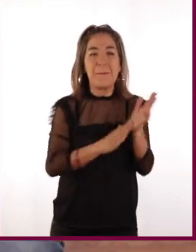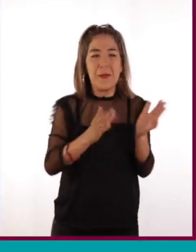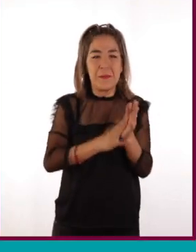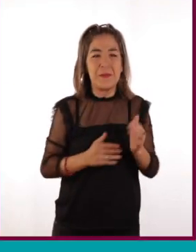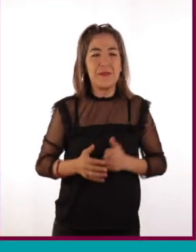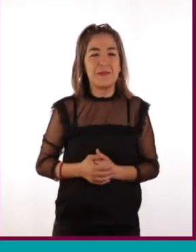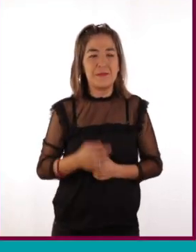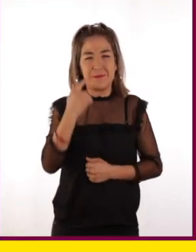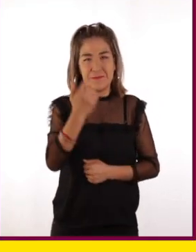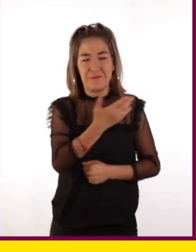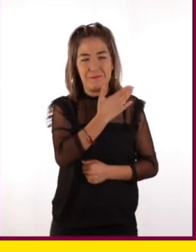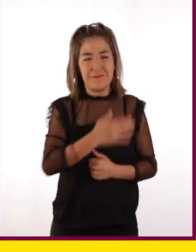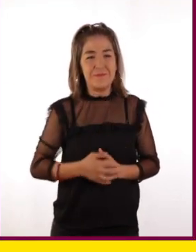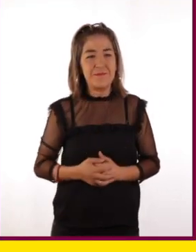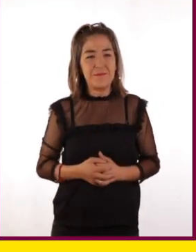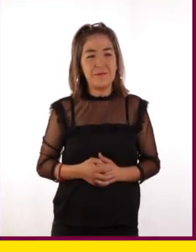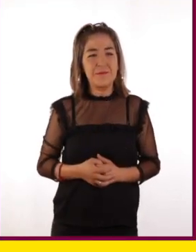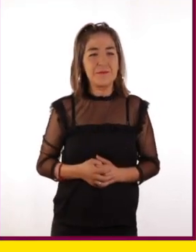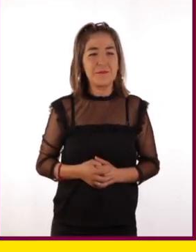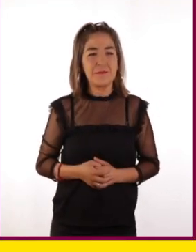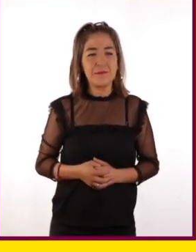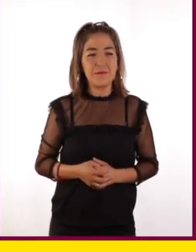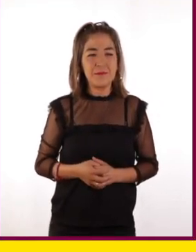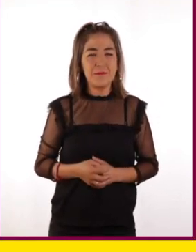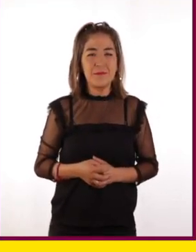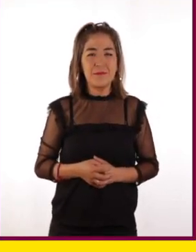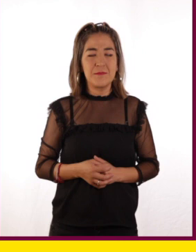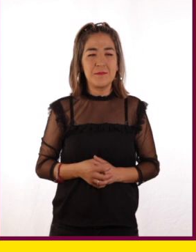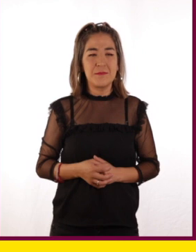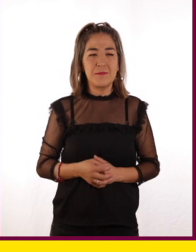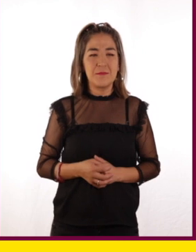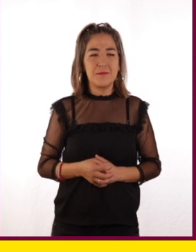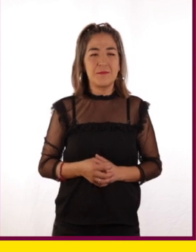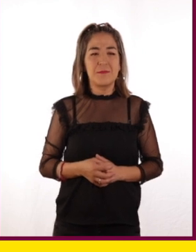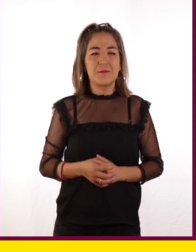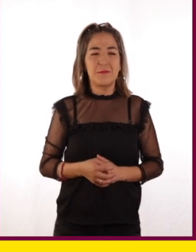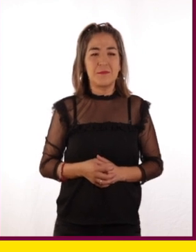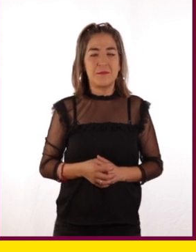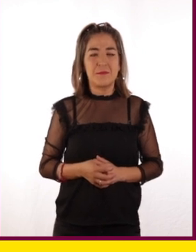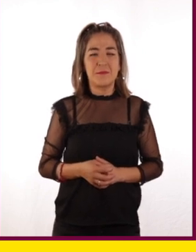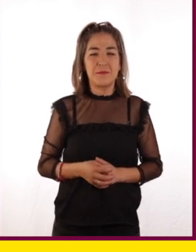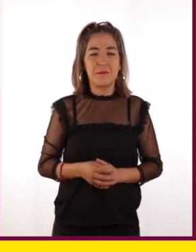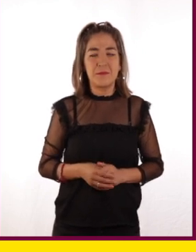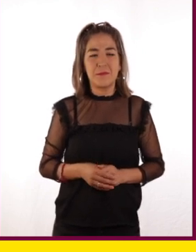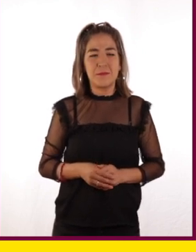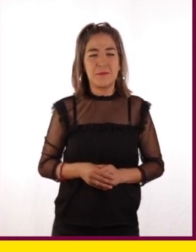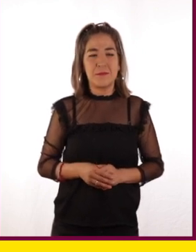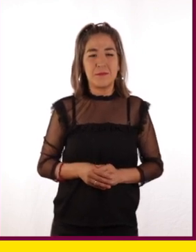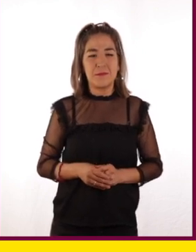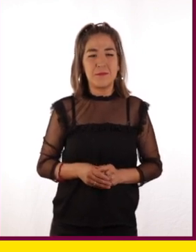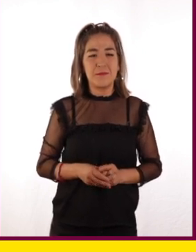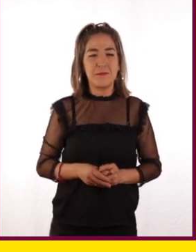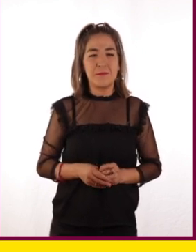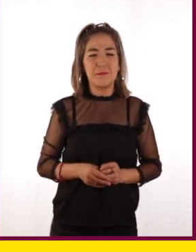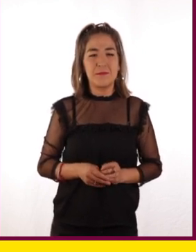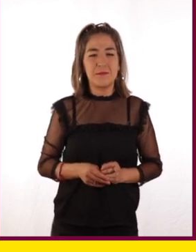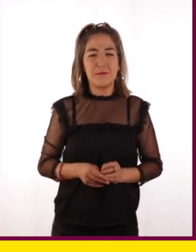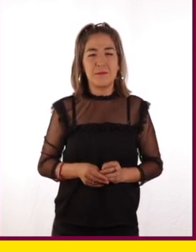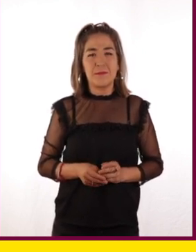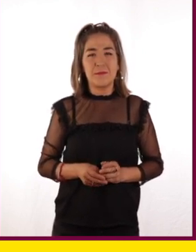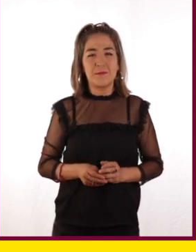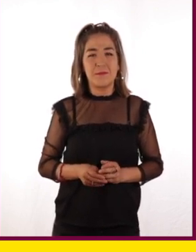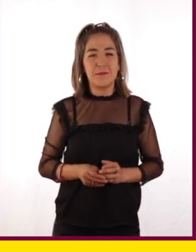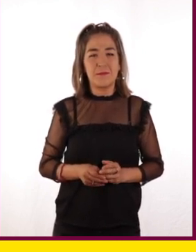material. Papel o cartón sobre el que se pueda pintar, una regla, lápiz, pinturas acrílicas